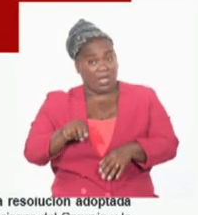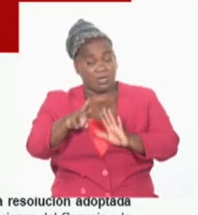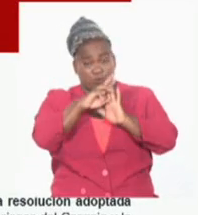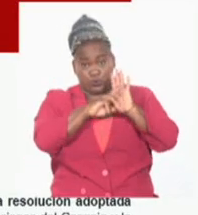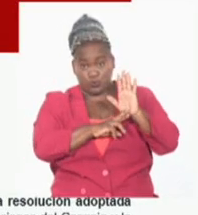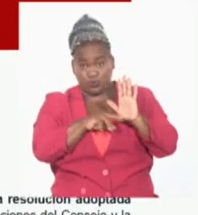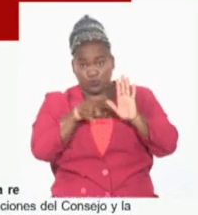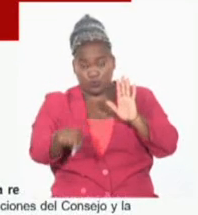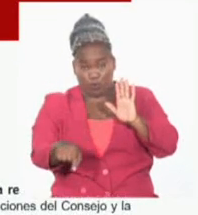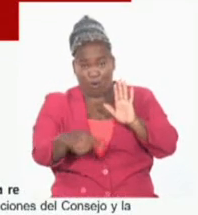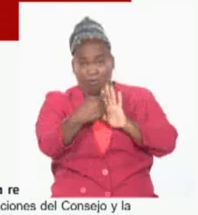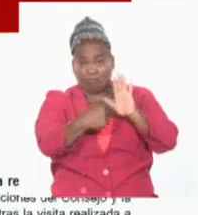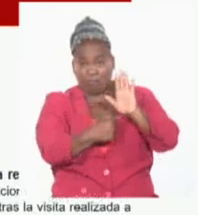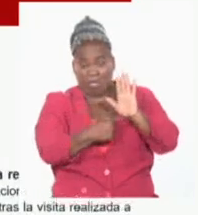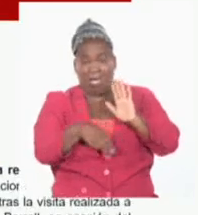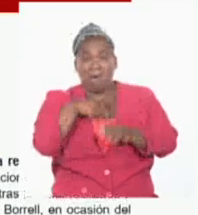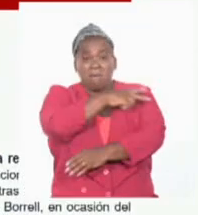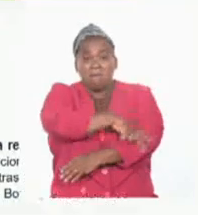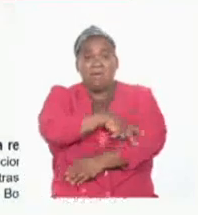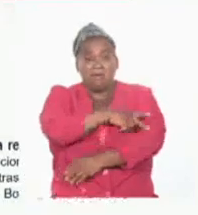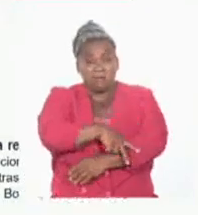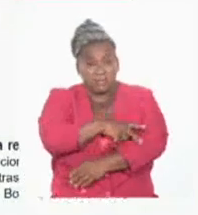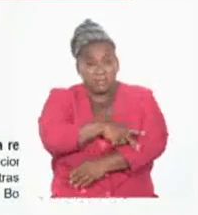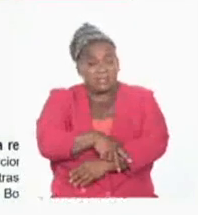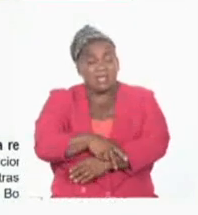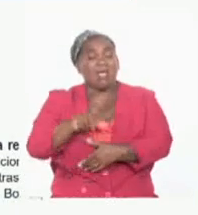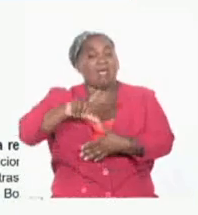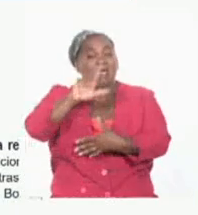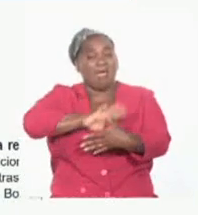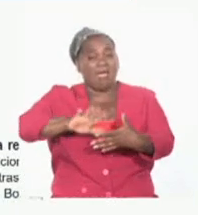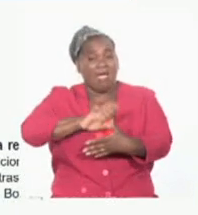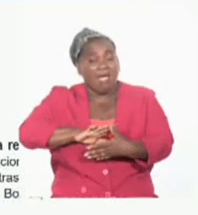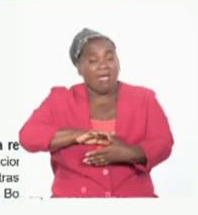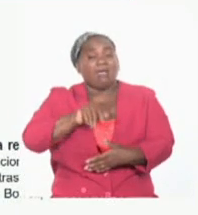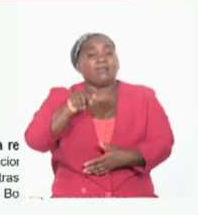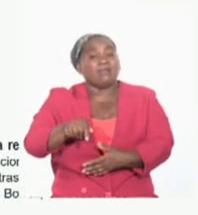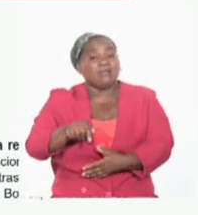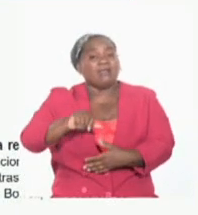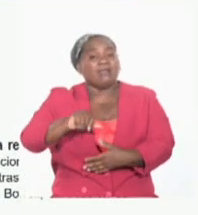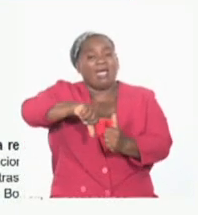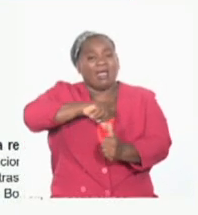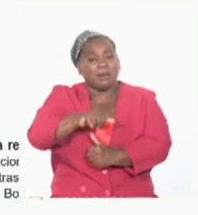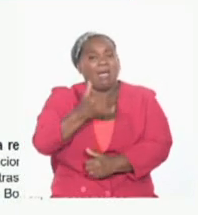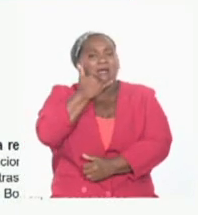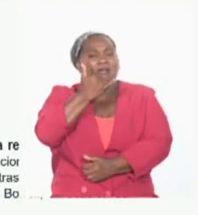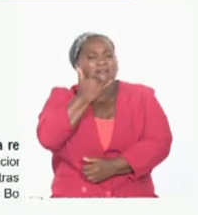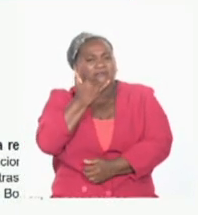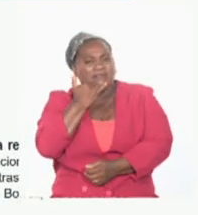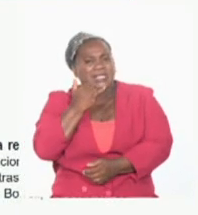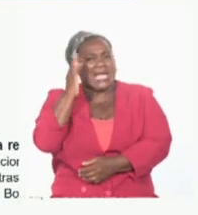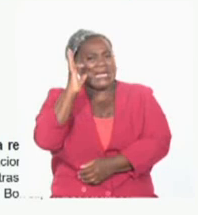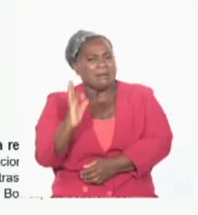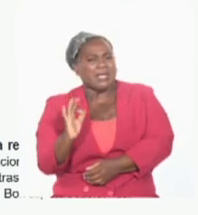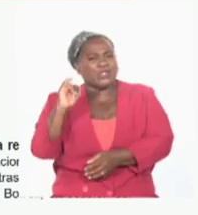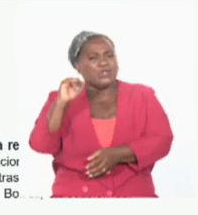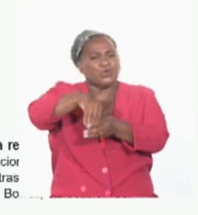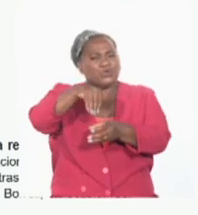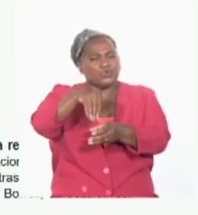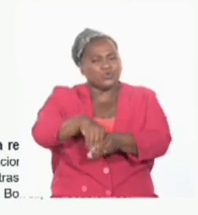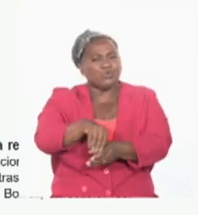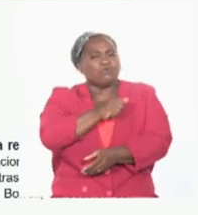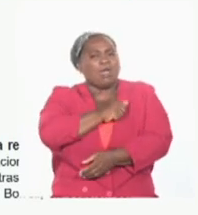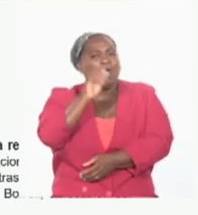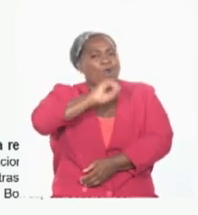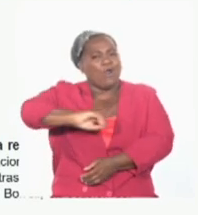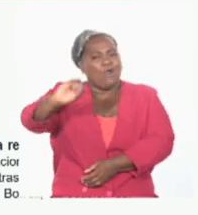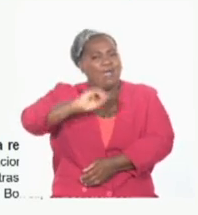a un país latinoamericano y caribeño atenta contra los principios de respeto, inclusión y cooperación con los cuales se pretende organizar